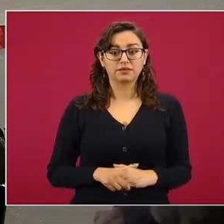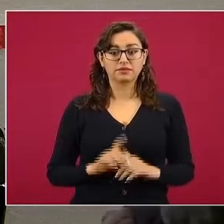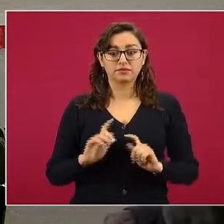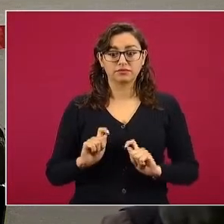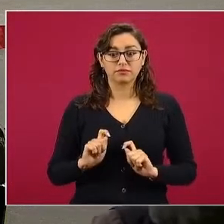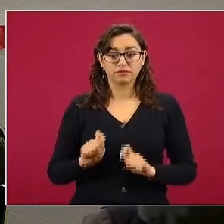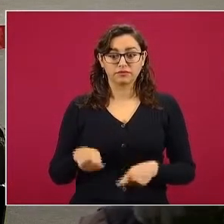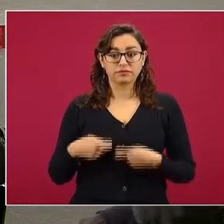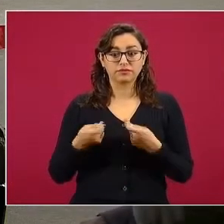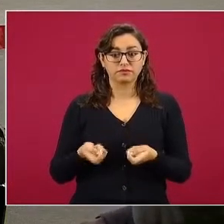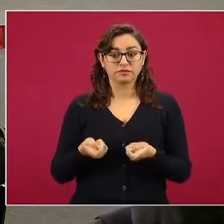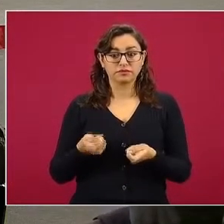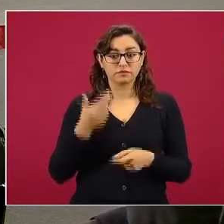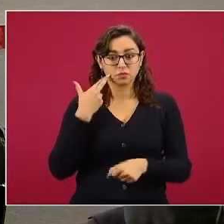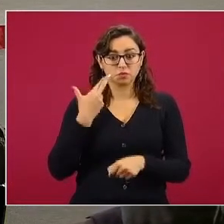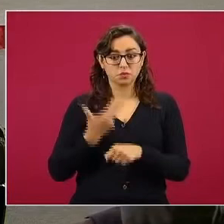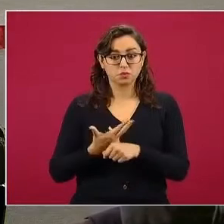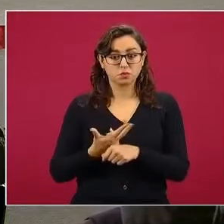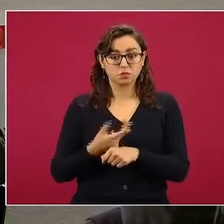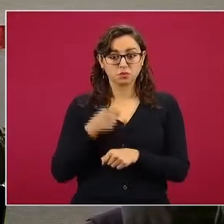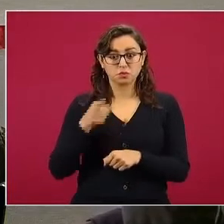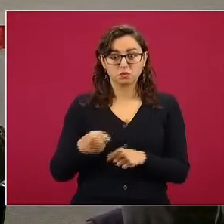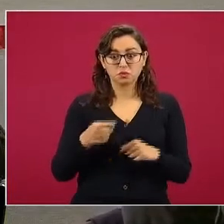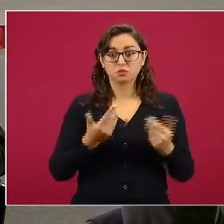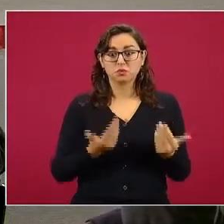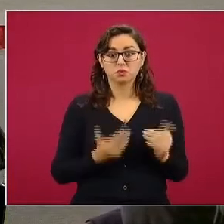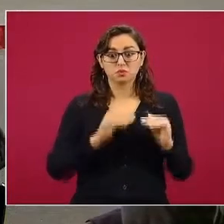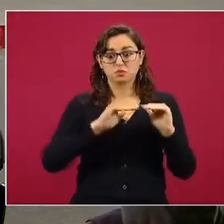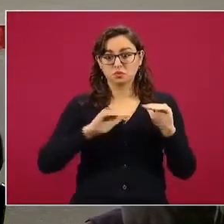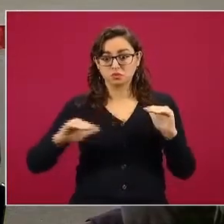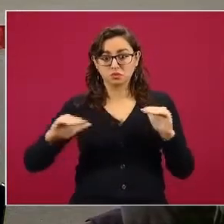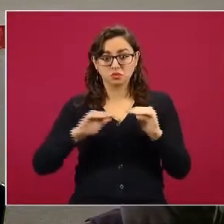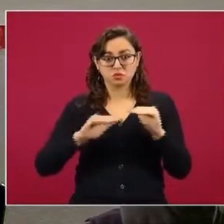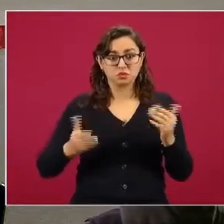Sí, se repite mucho sobre la meseta. Síguele.